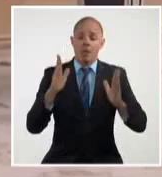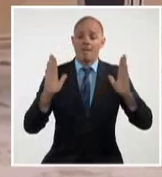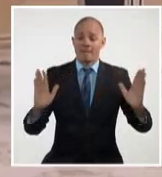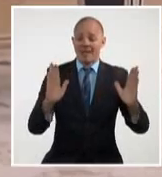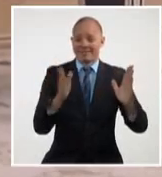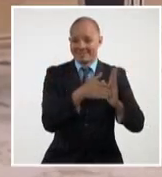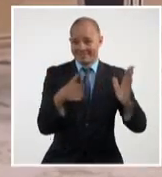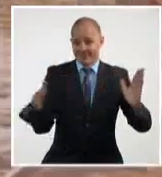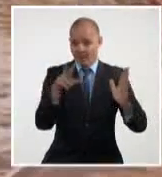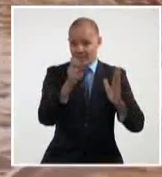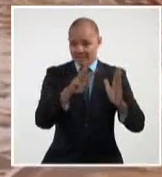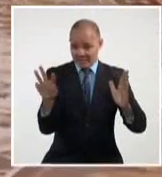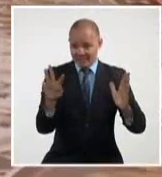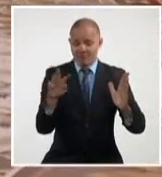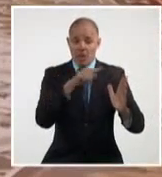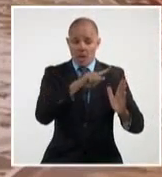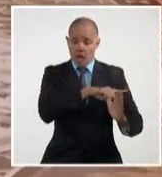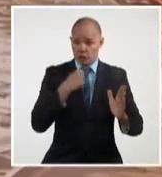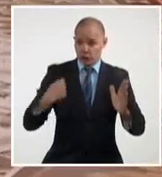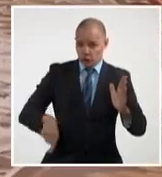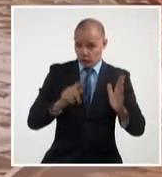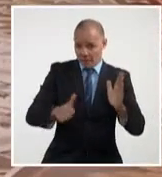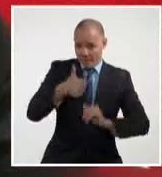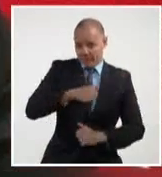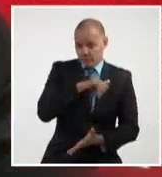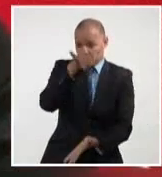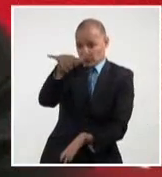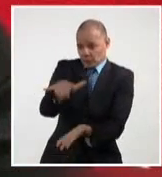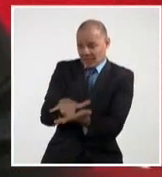Putin a la hora de visionar un mundo multipolar.